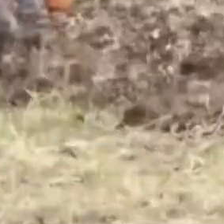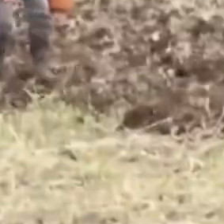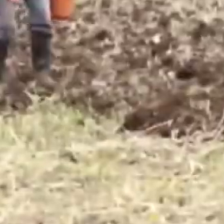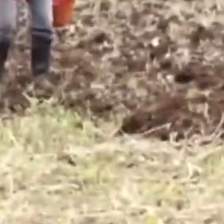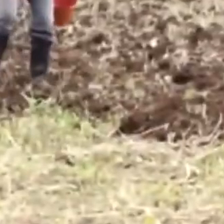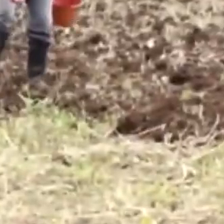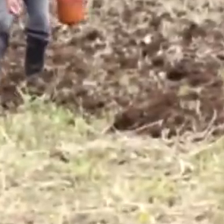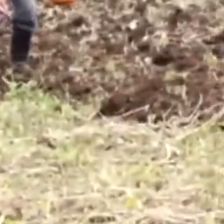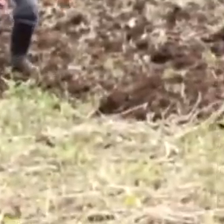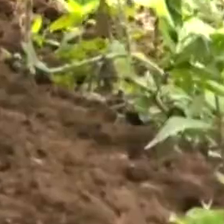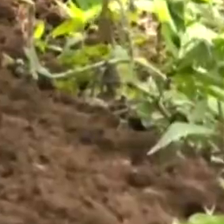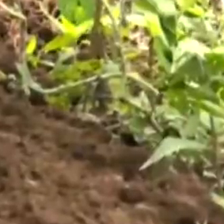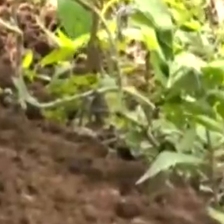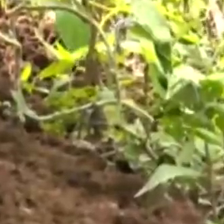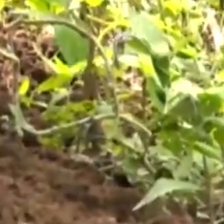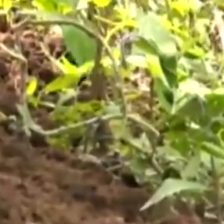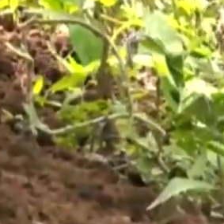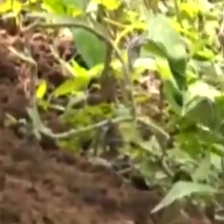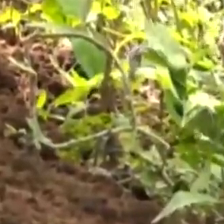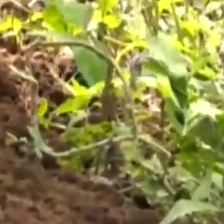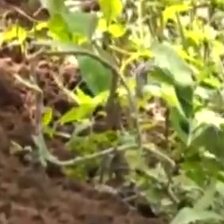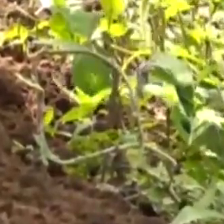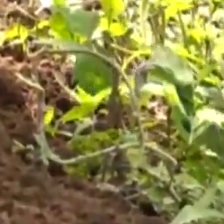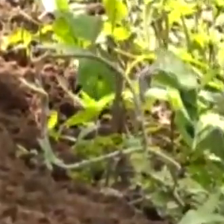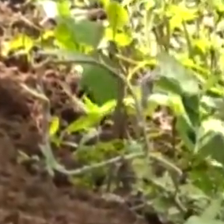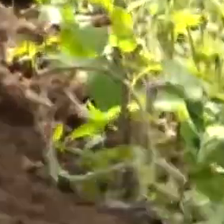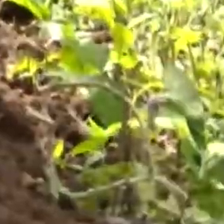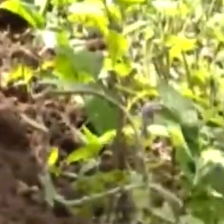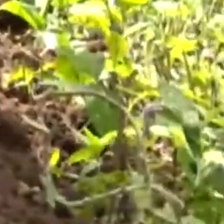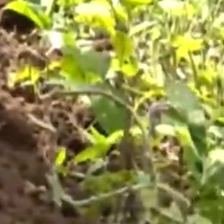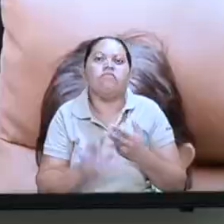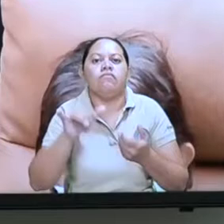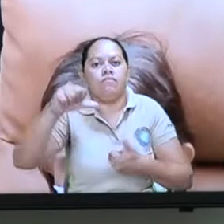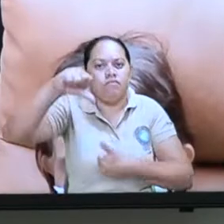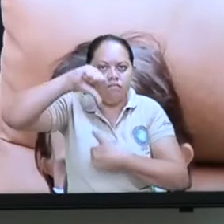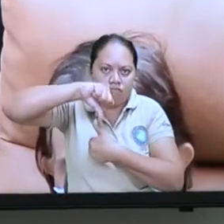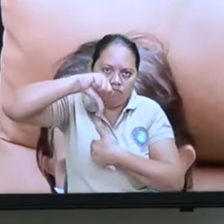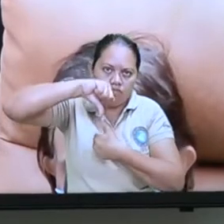fortaleciendo la seguridad alimentaria, dijo la diputada Janet Chavarría.